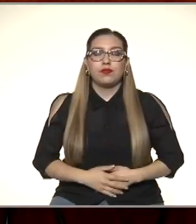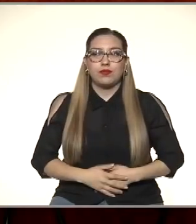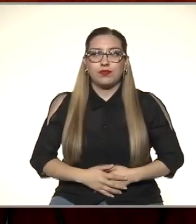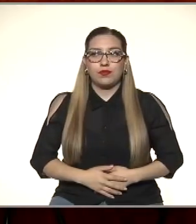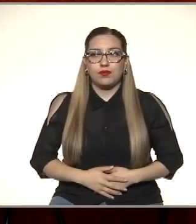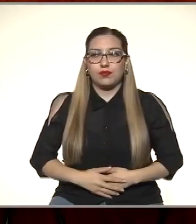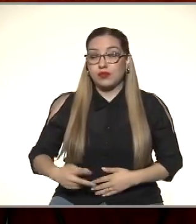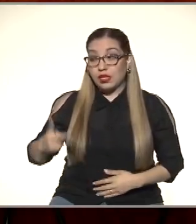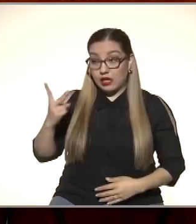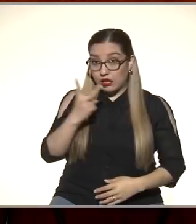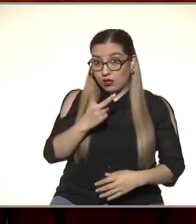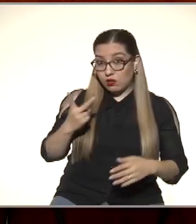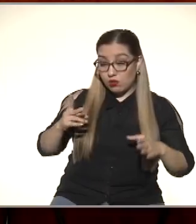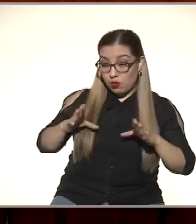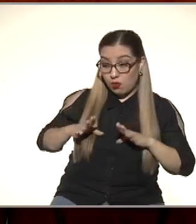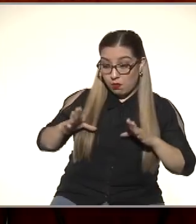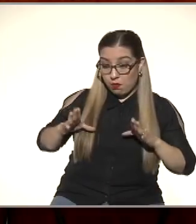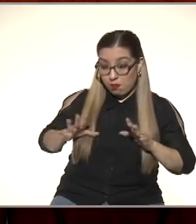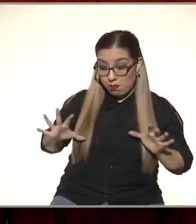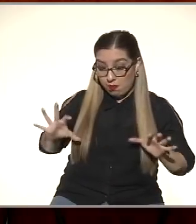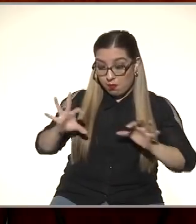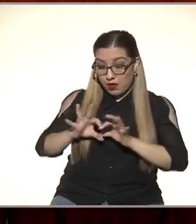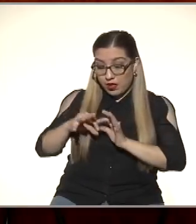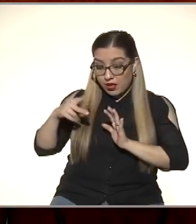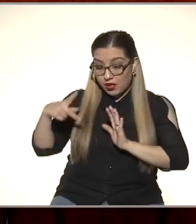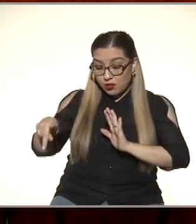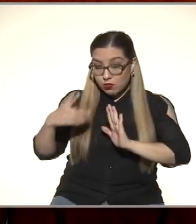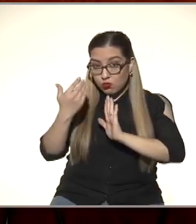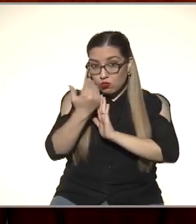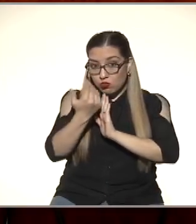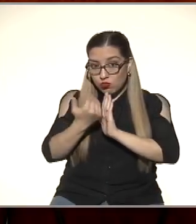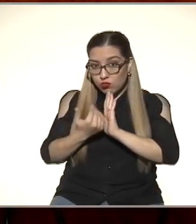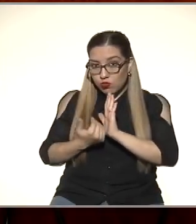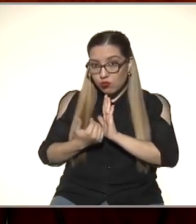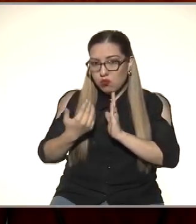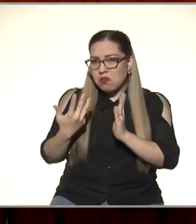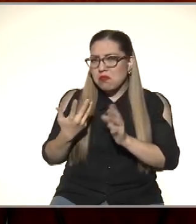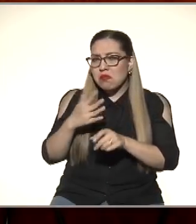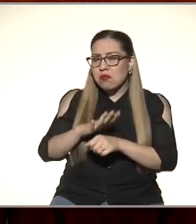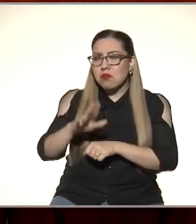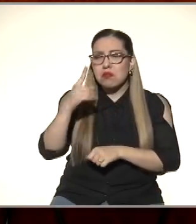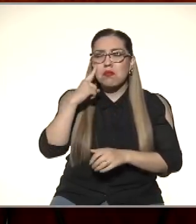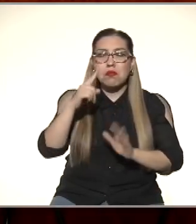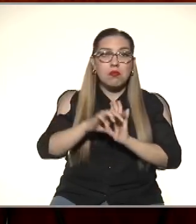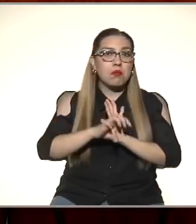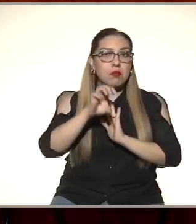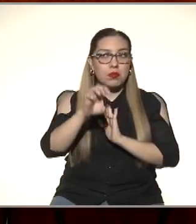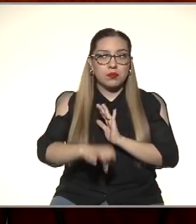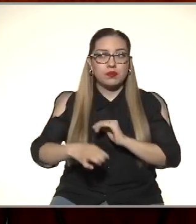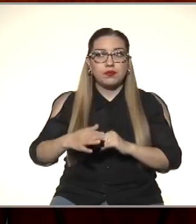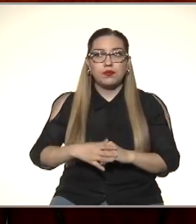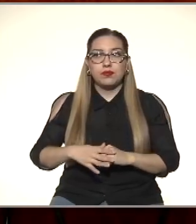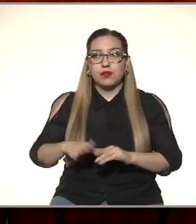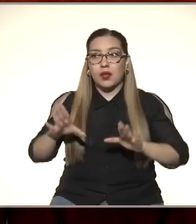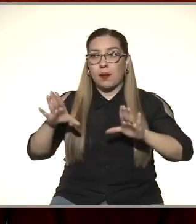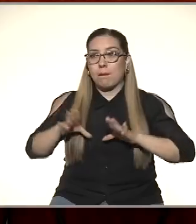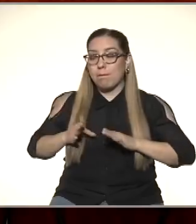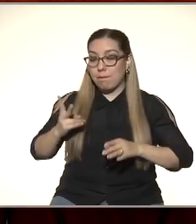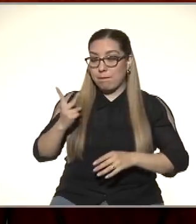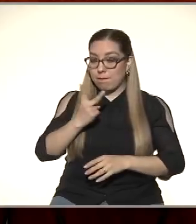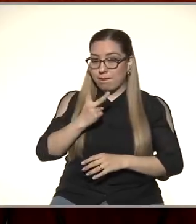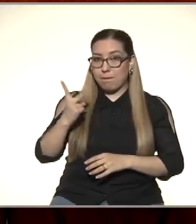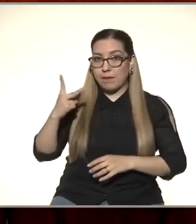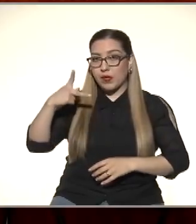de pareja y qué compete al sistema parental. Es decir, por ejemplo, cuando nos referimos al sistema de pareja es la